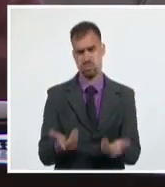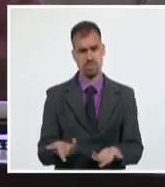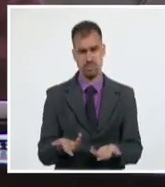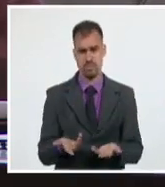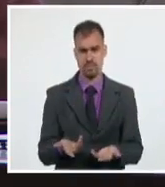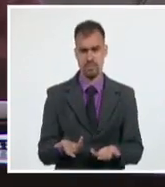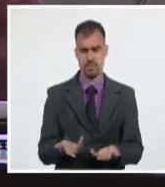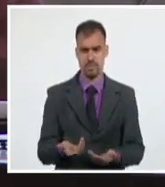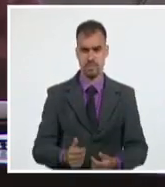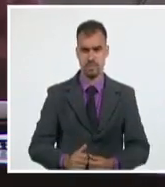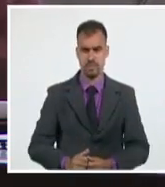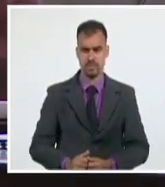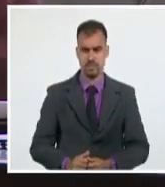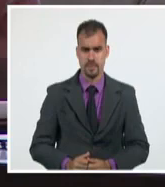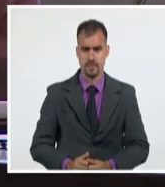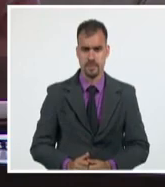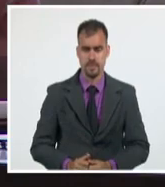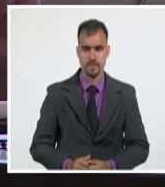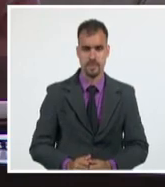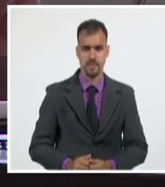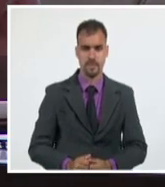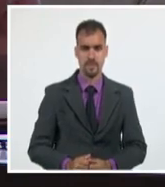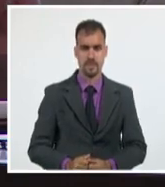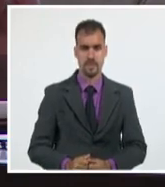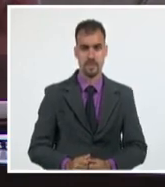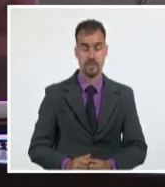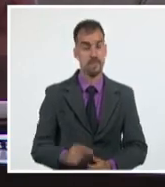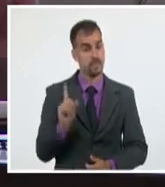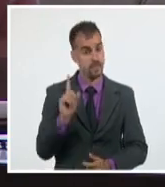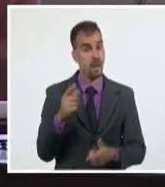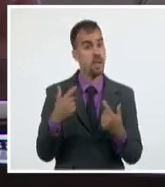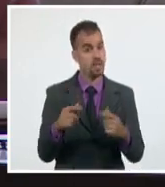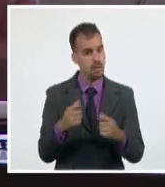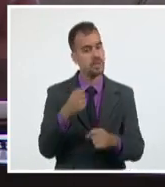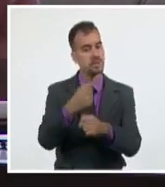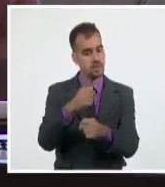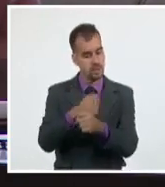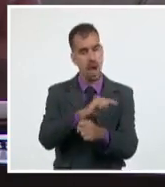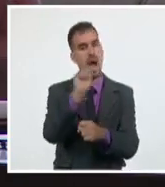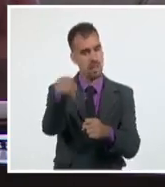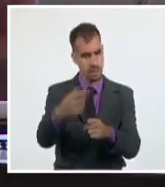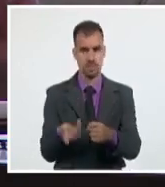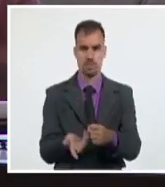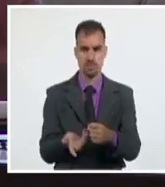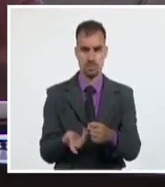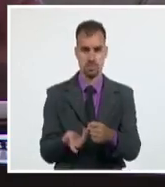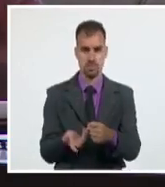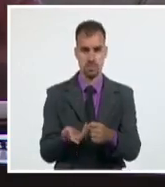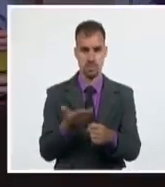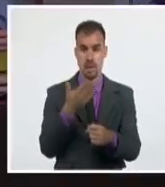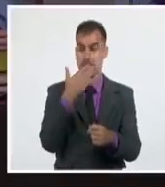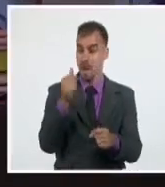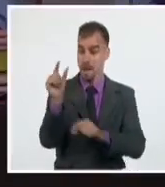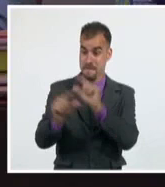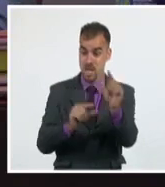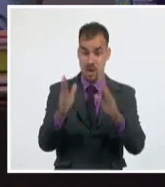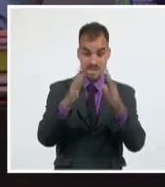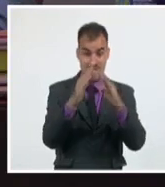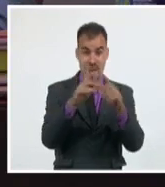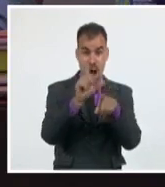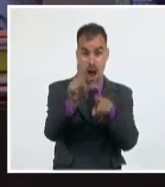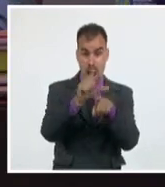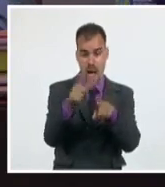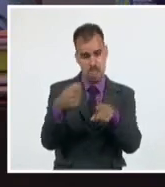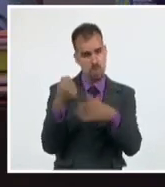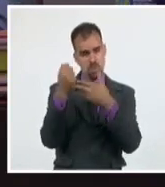que batallar, hay que luchar y hay que mejorar la vida rural en esos lugares. Promover una